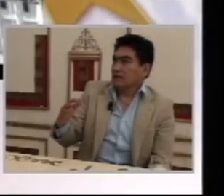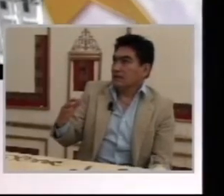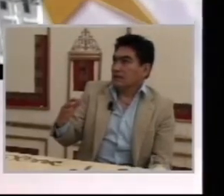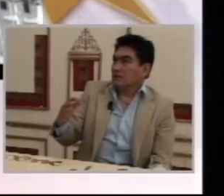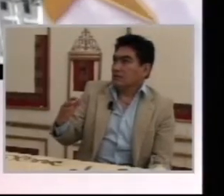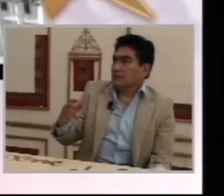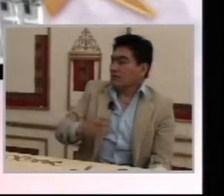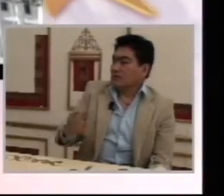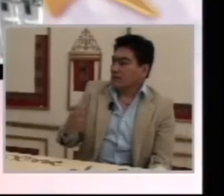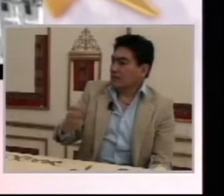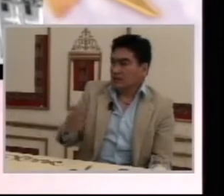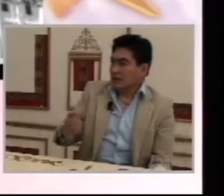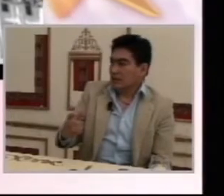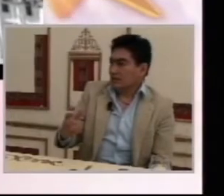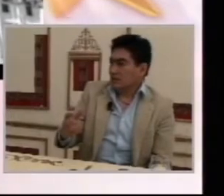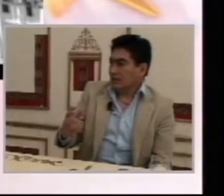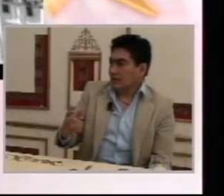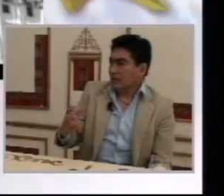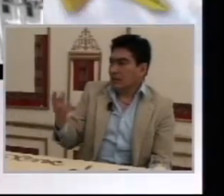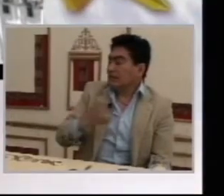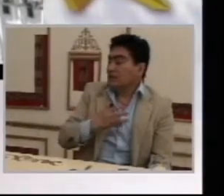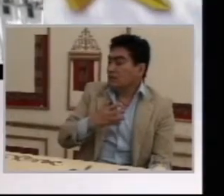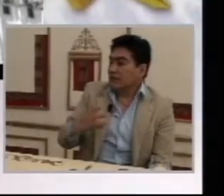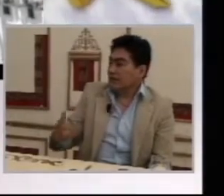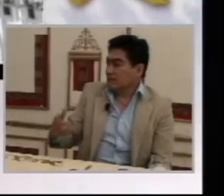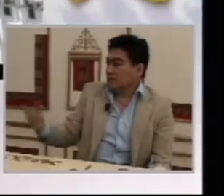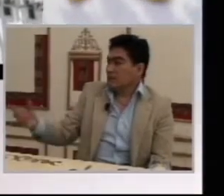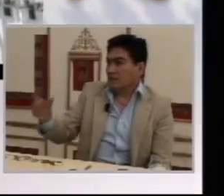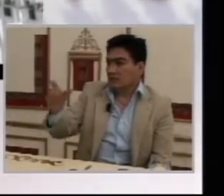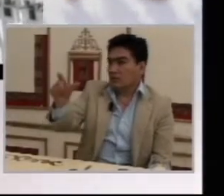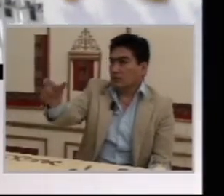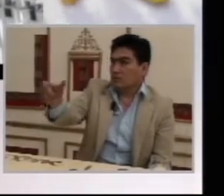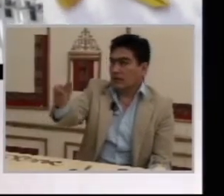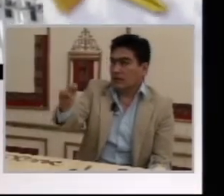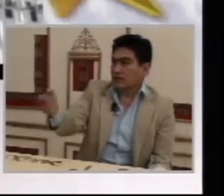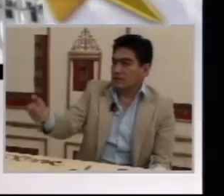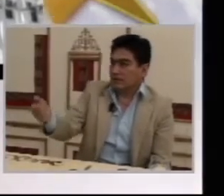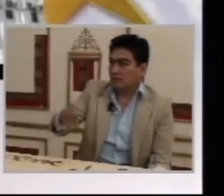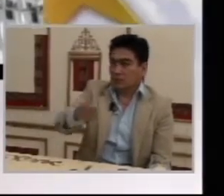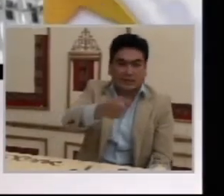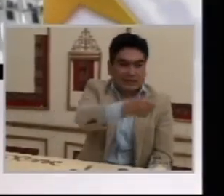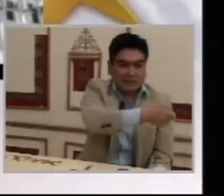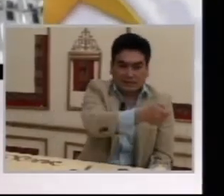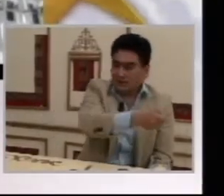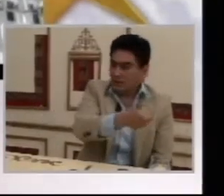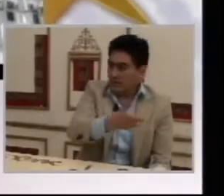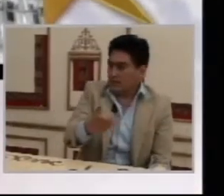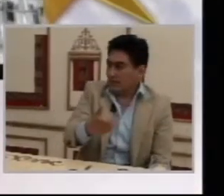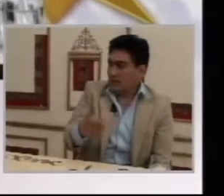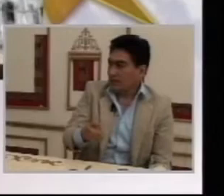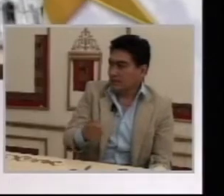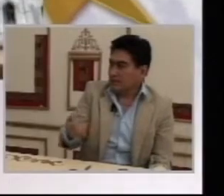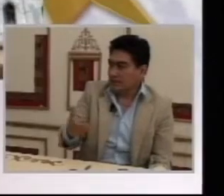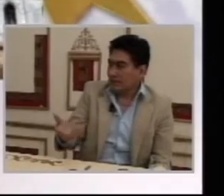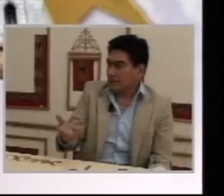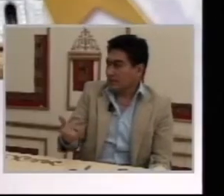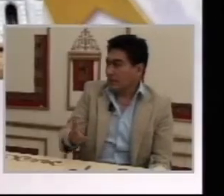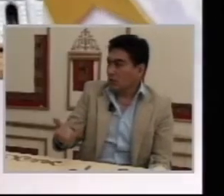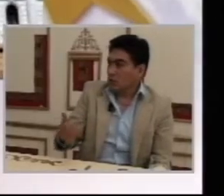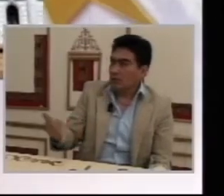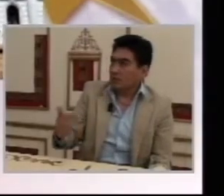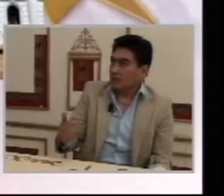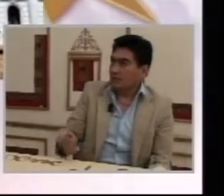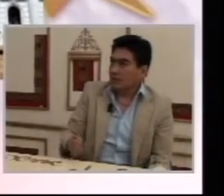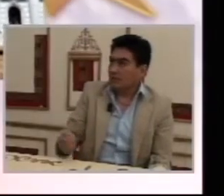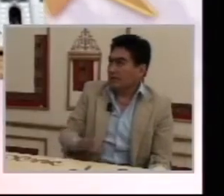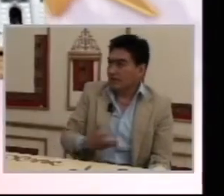creer, no tienes que decirle eso a la gente. La gente no cree. Si sales con una reportera en este momento a la calle, dices, ¿crees?